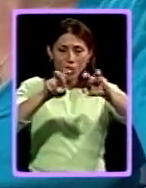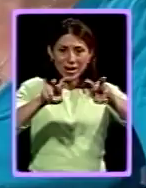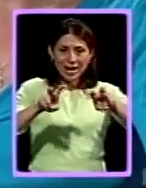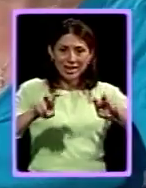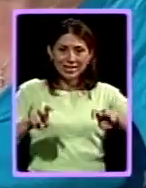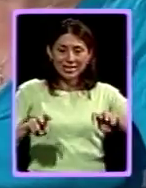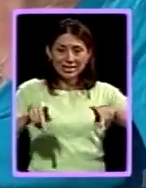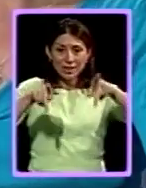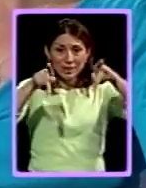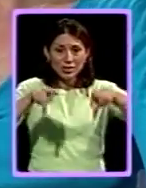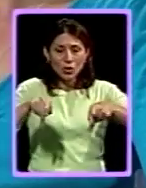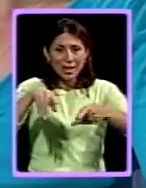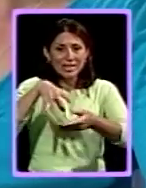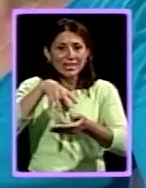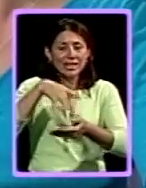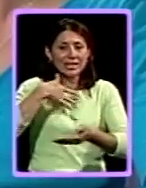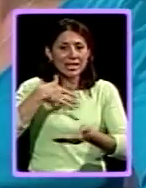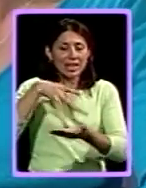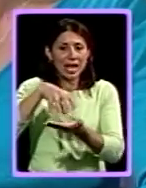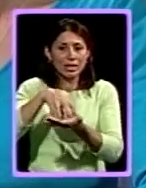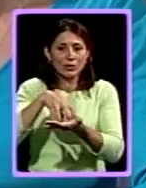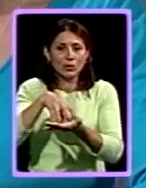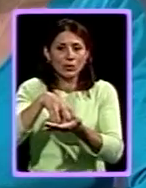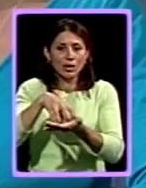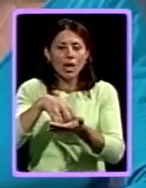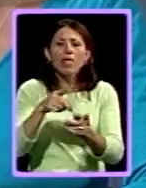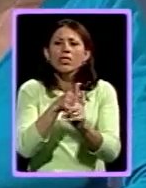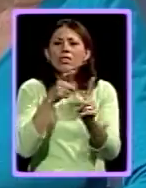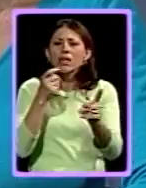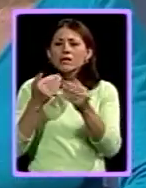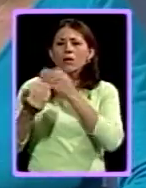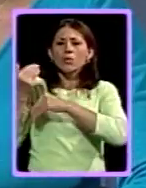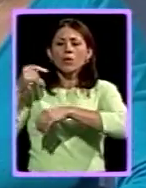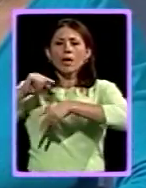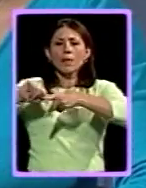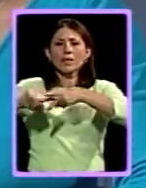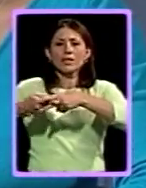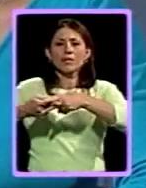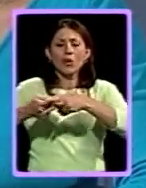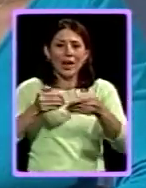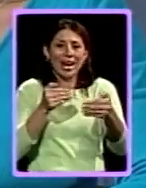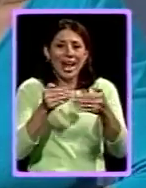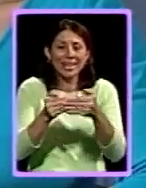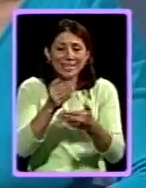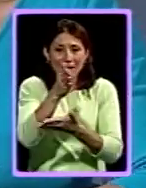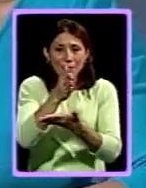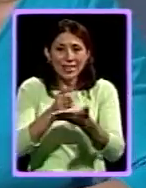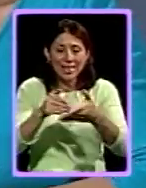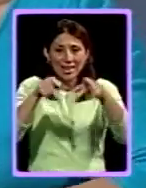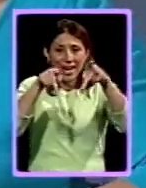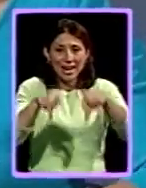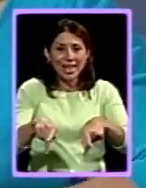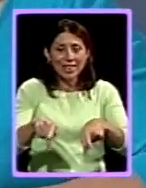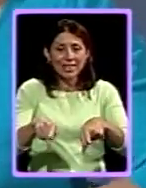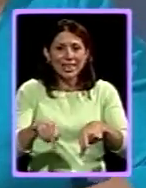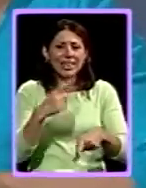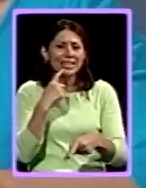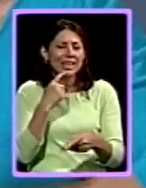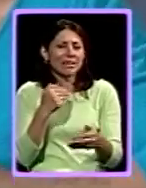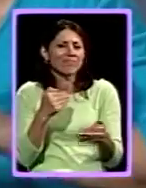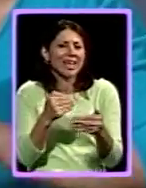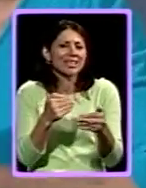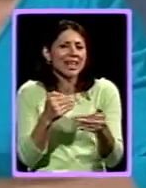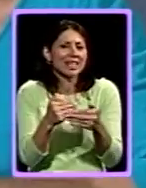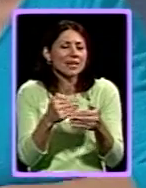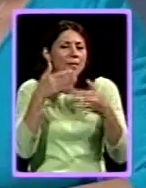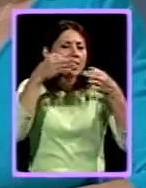de los indecisos, nosotros teníamos desde el principio sabíamos que cerca de la mitad de la gente estaba casi me decido el día de las elecciones